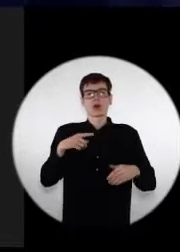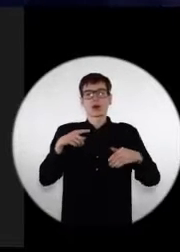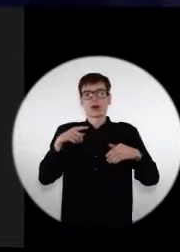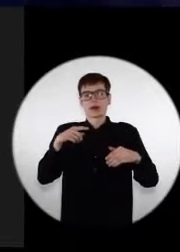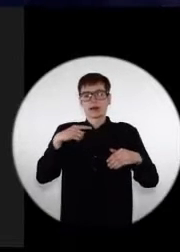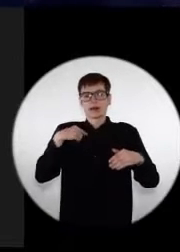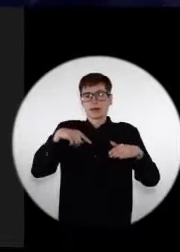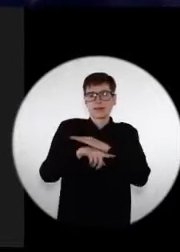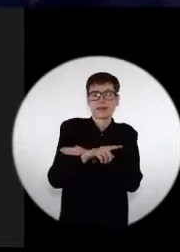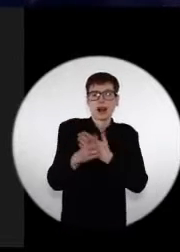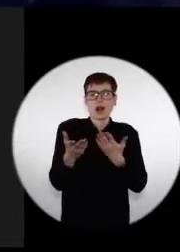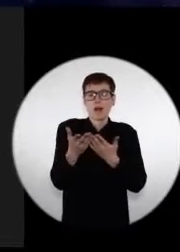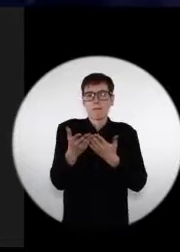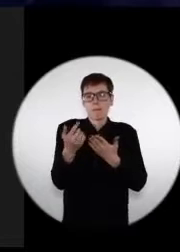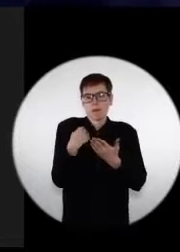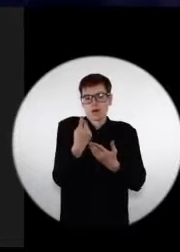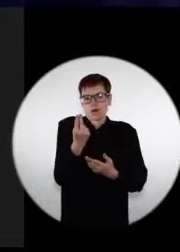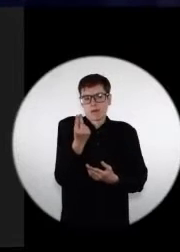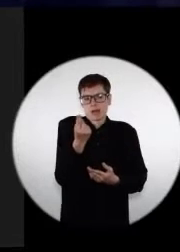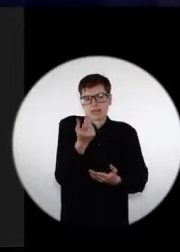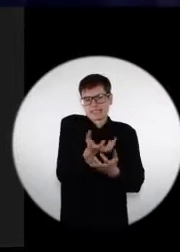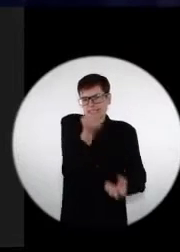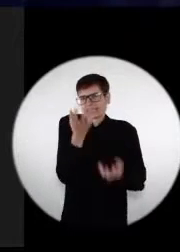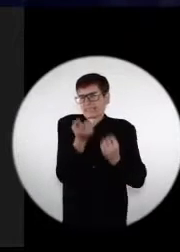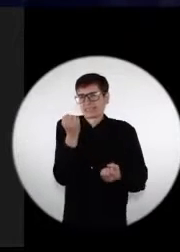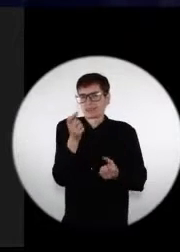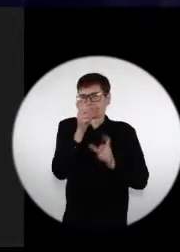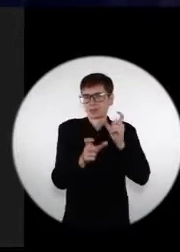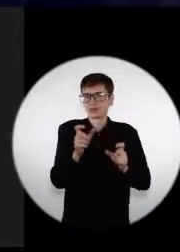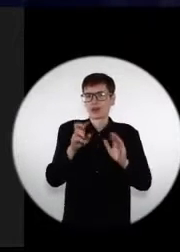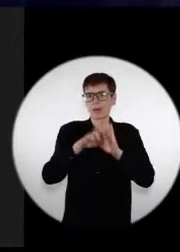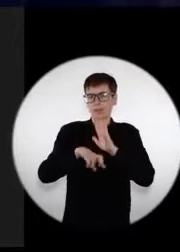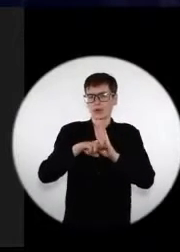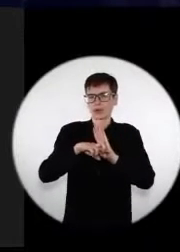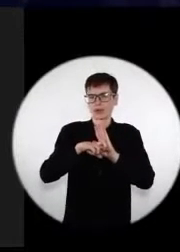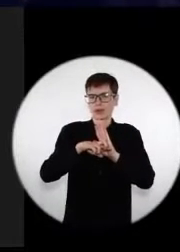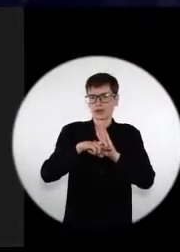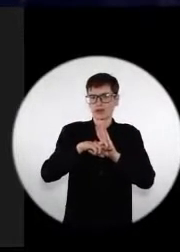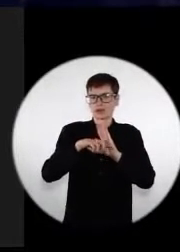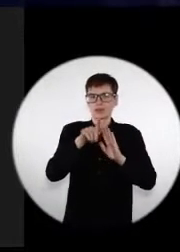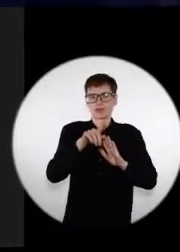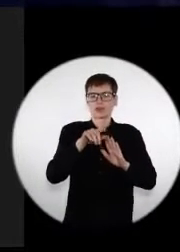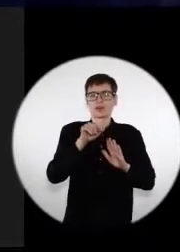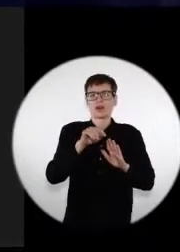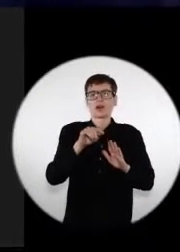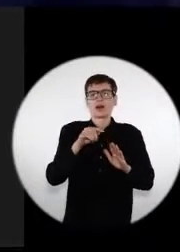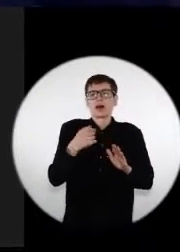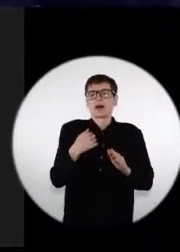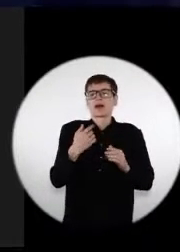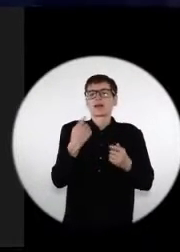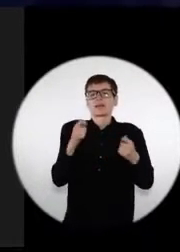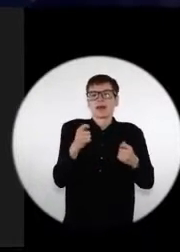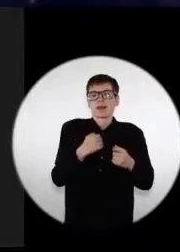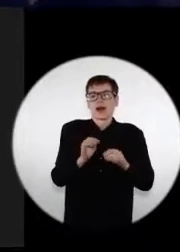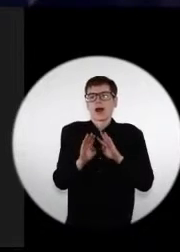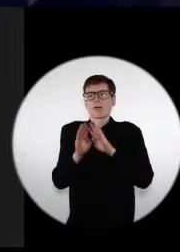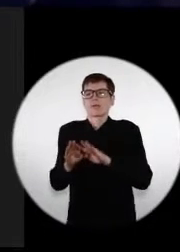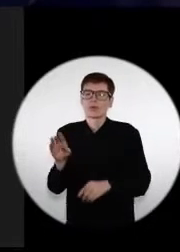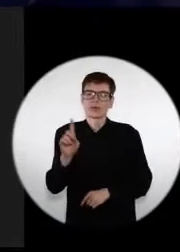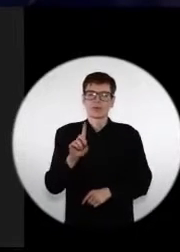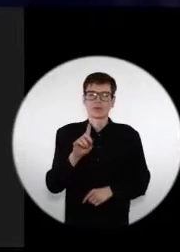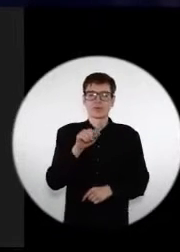generan los actores y pero pero no quiero entrar en dinámicas de explotación de gente por un proyecto